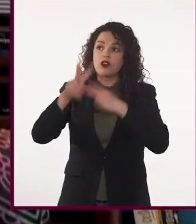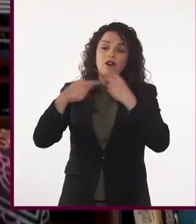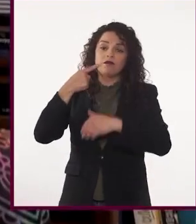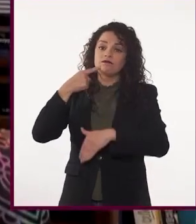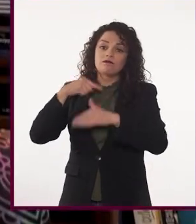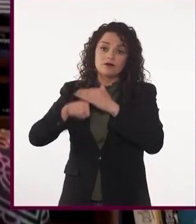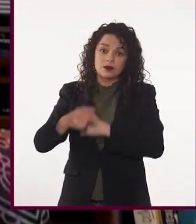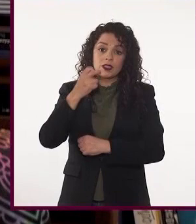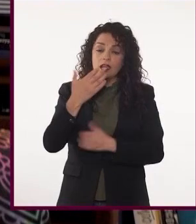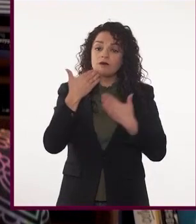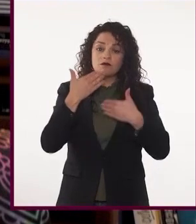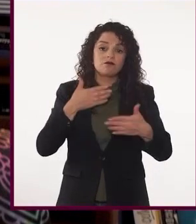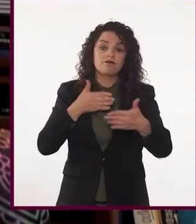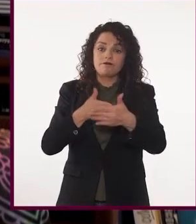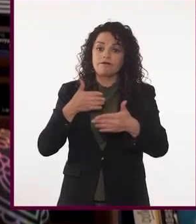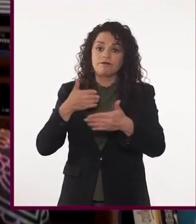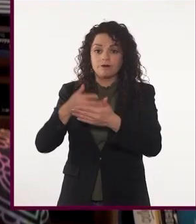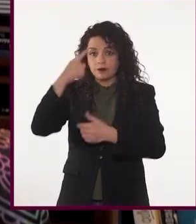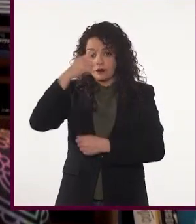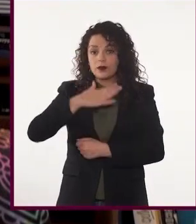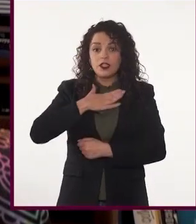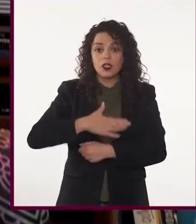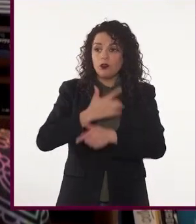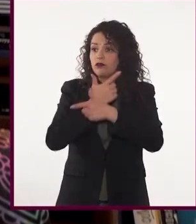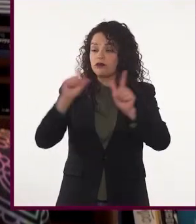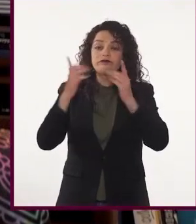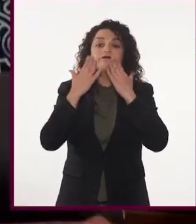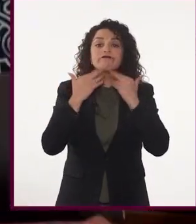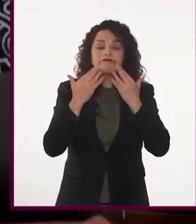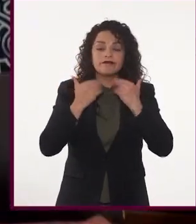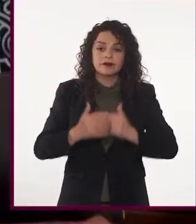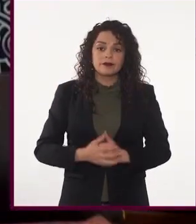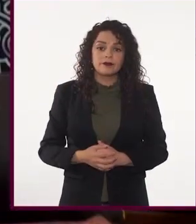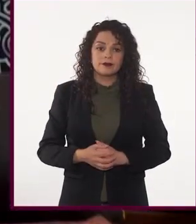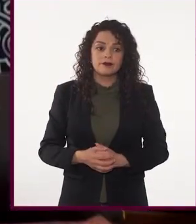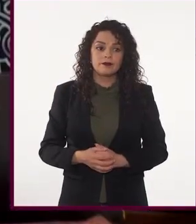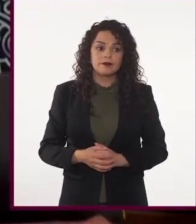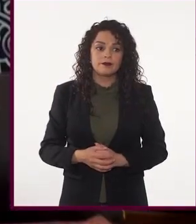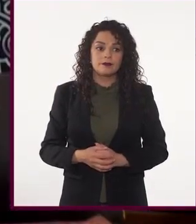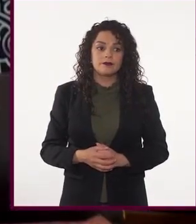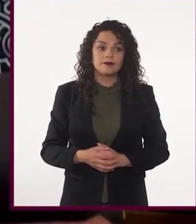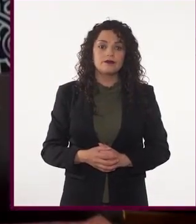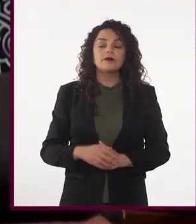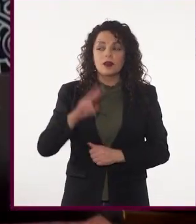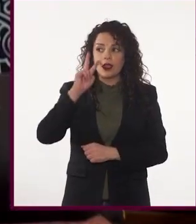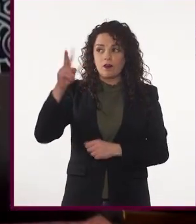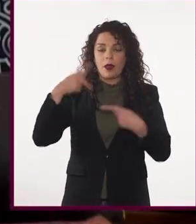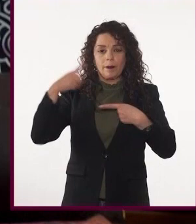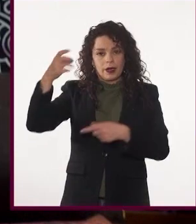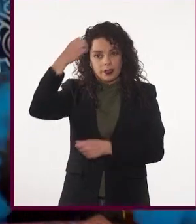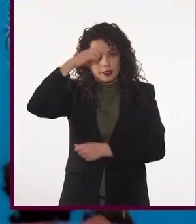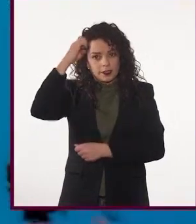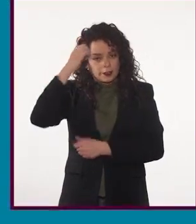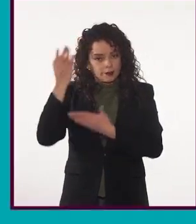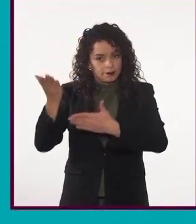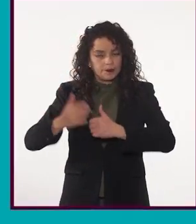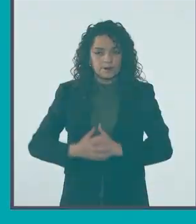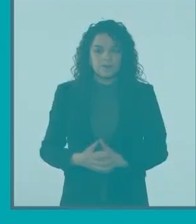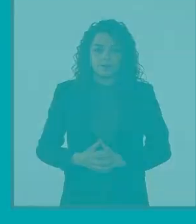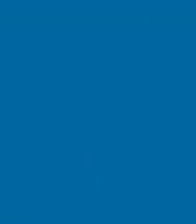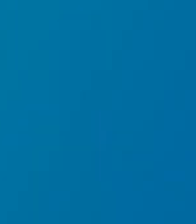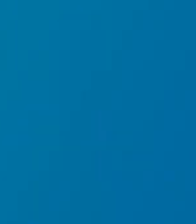es un obstáculo para que tengan acceso a la justicia y a la libertad. Vamos de nuevo a escuchar a nuestra experta en el tema.